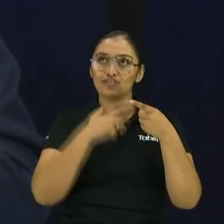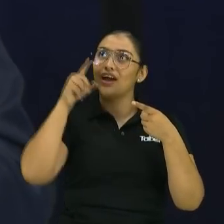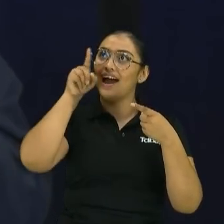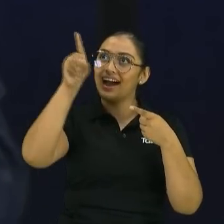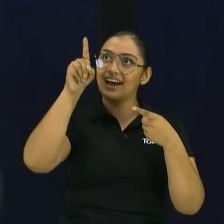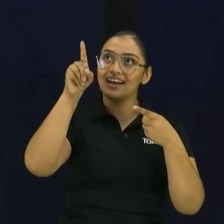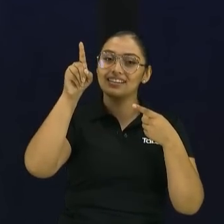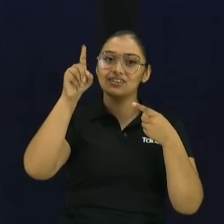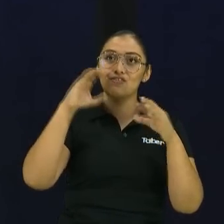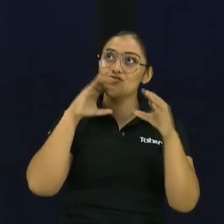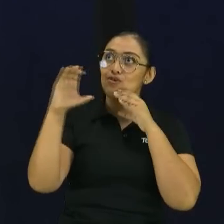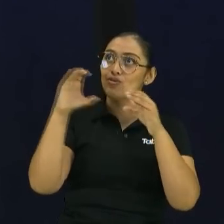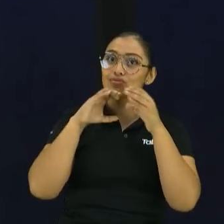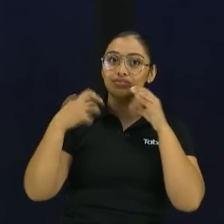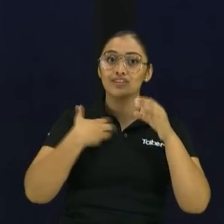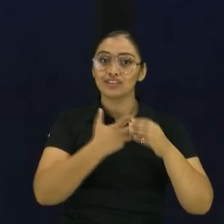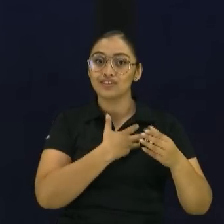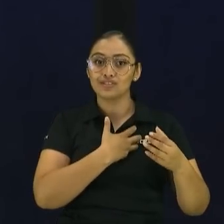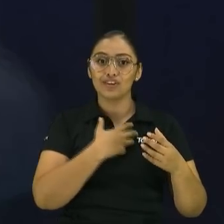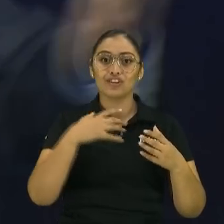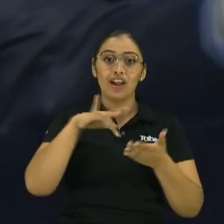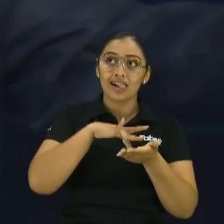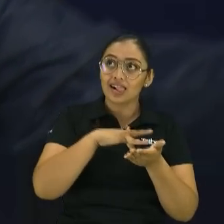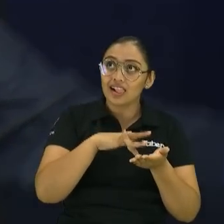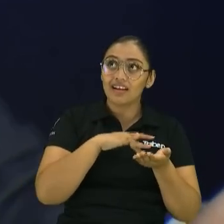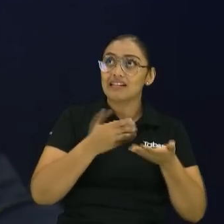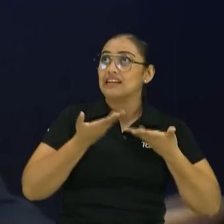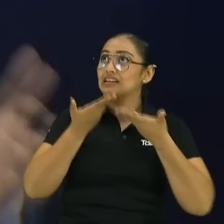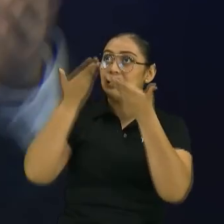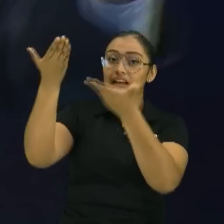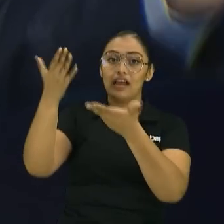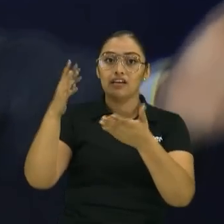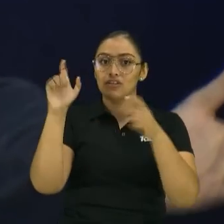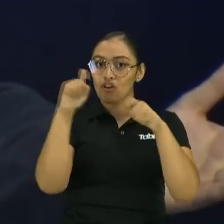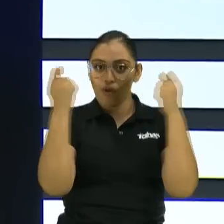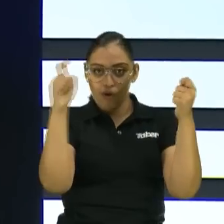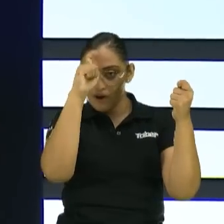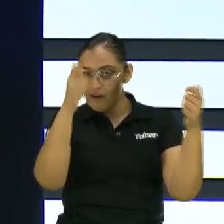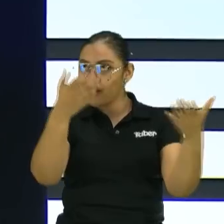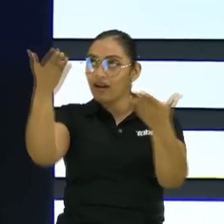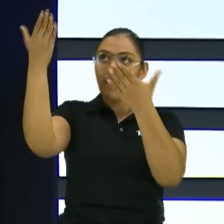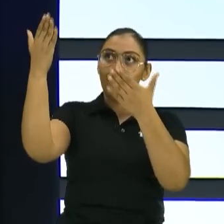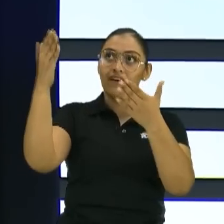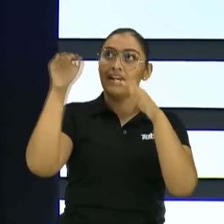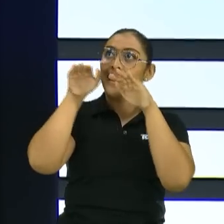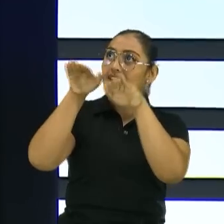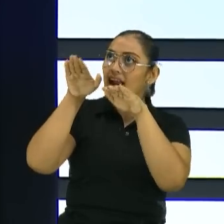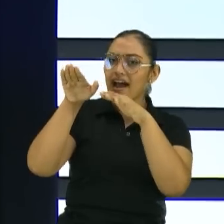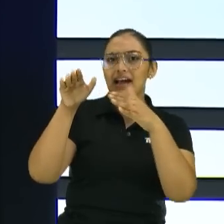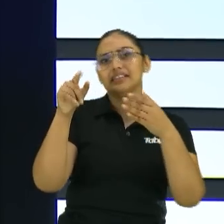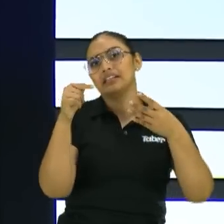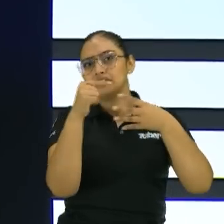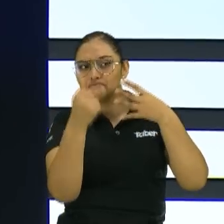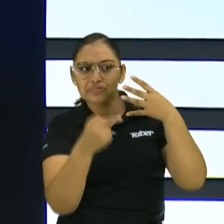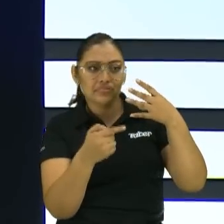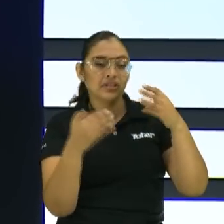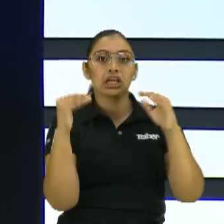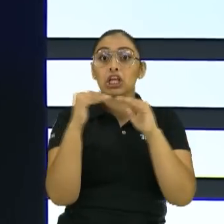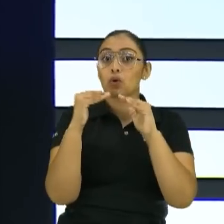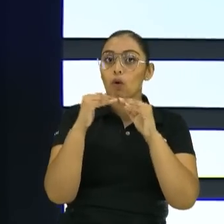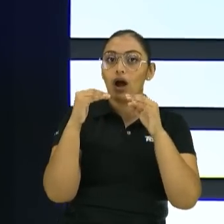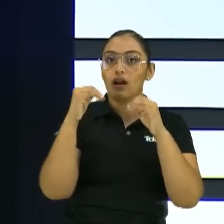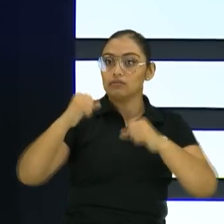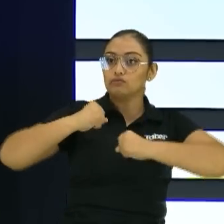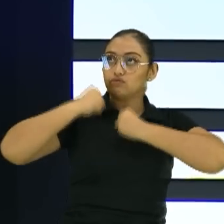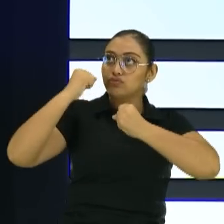tiene que entregarle él sus cuit a sus debilidades también darle honra y gloria también darle gracias pero sobre todo pedirle la fortaleza que